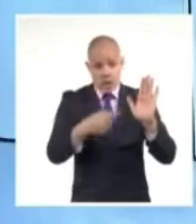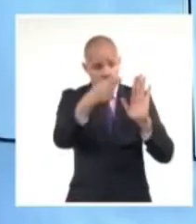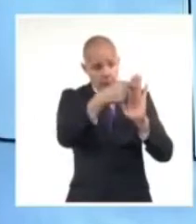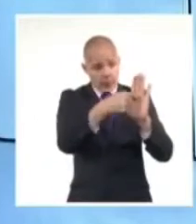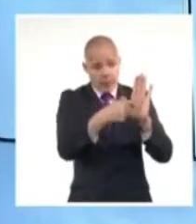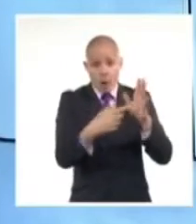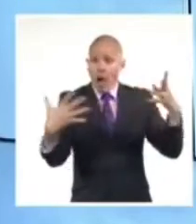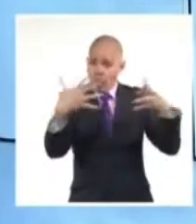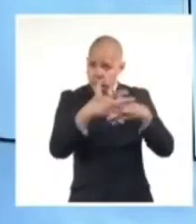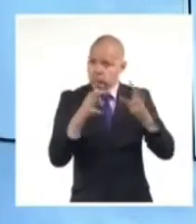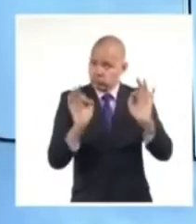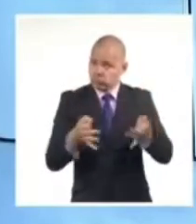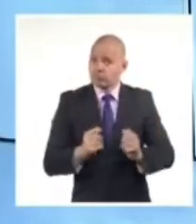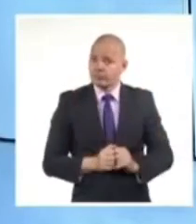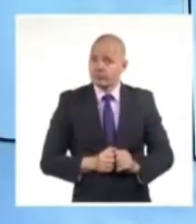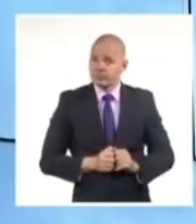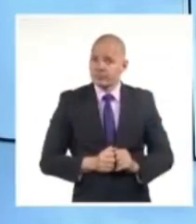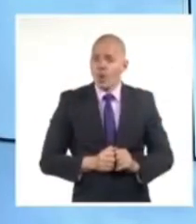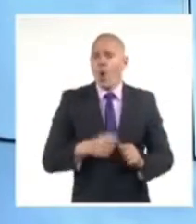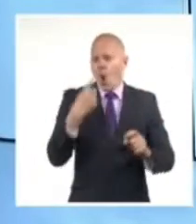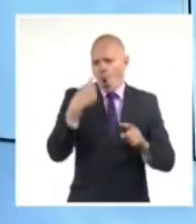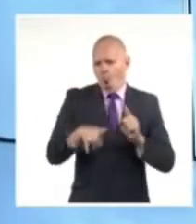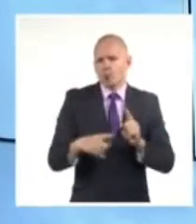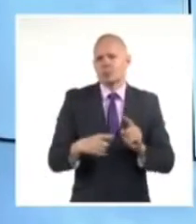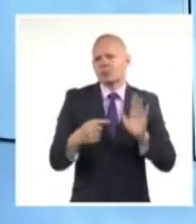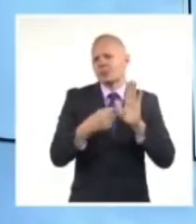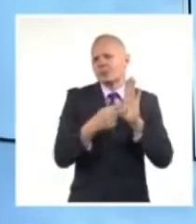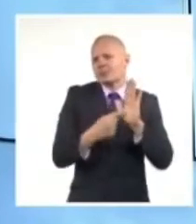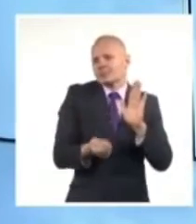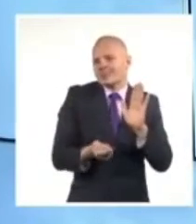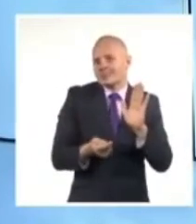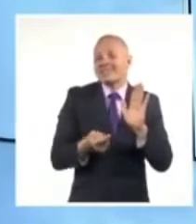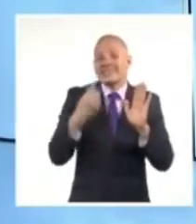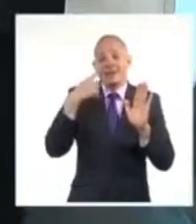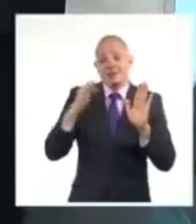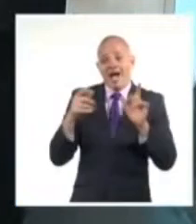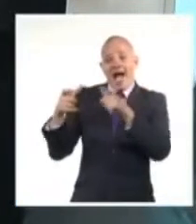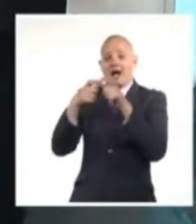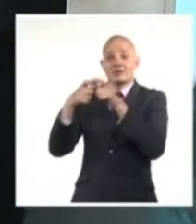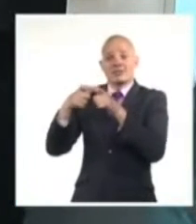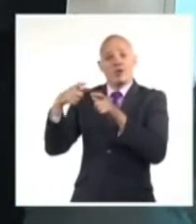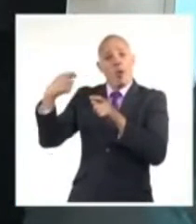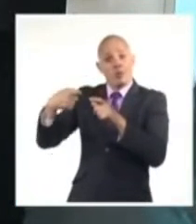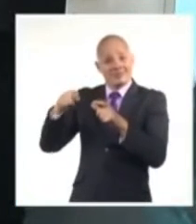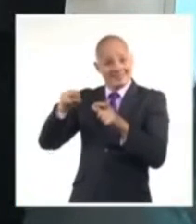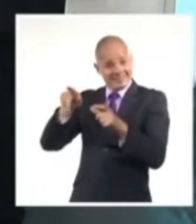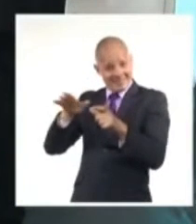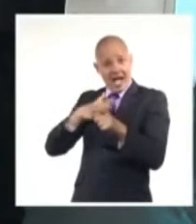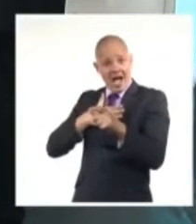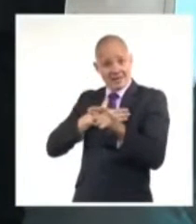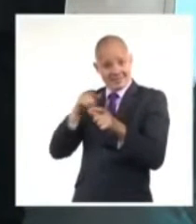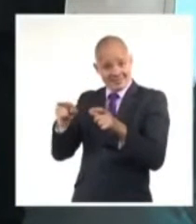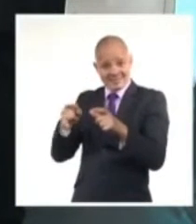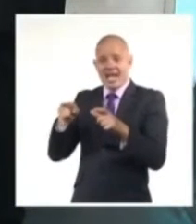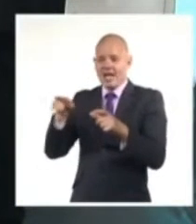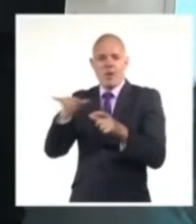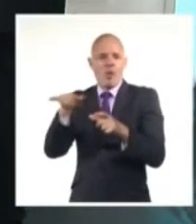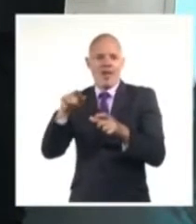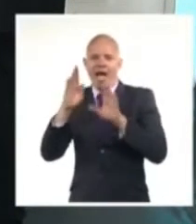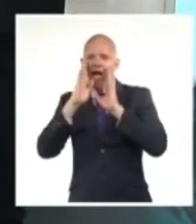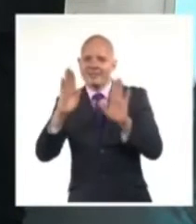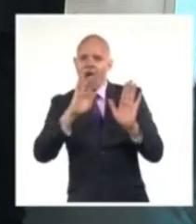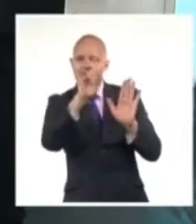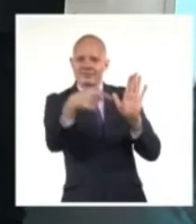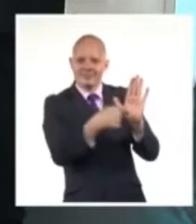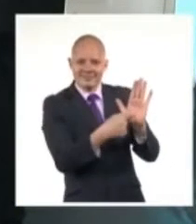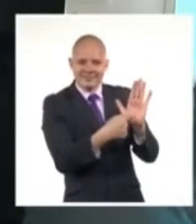directa con estos conceptos. Ahí estamos hablando de la Sociedad de Derecho Constitucional y Administrativo, pero estamos hablando de la Sociedad de Derecho Procesal, que al final